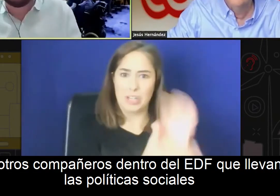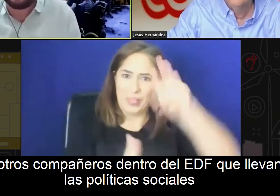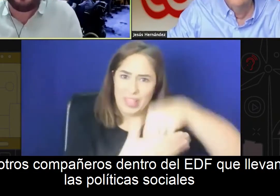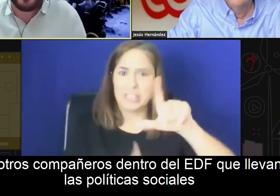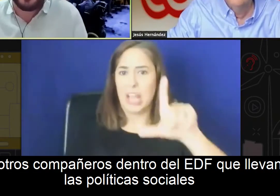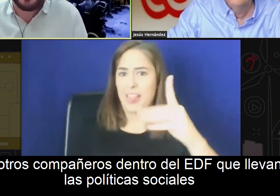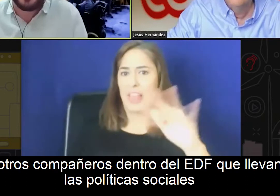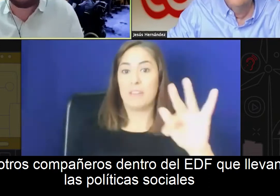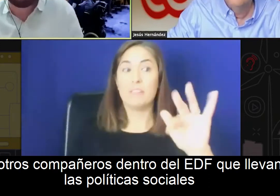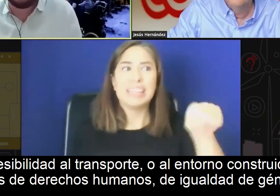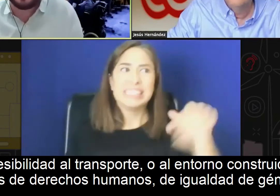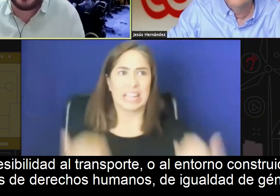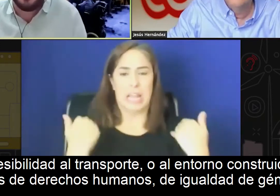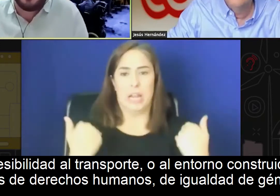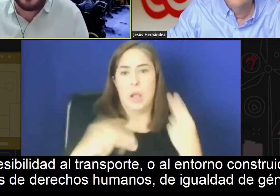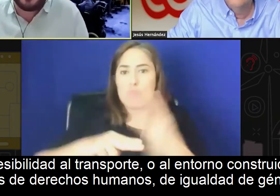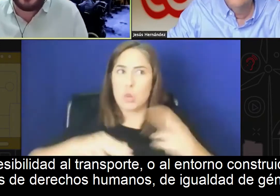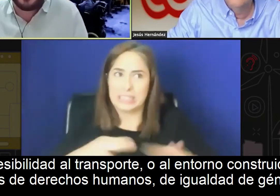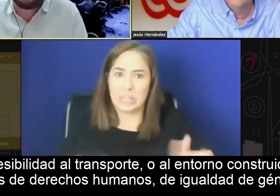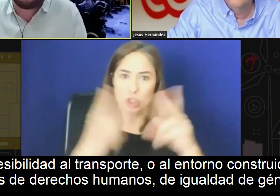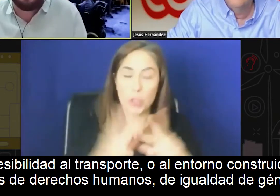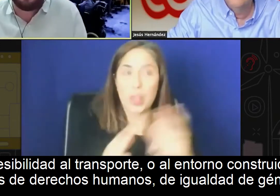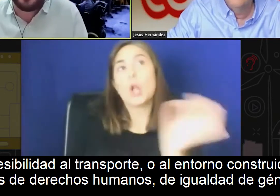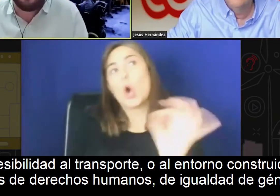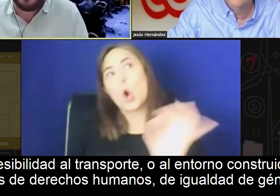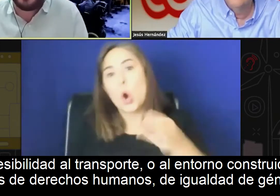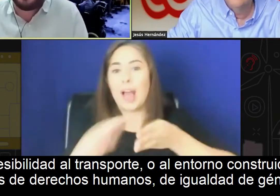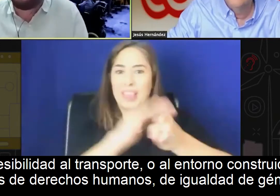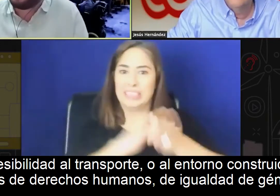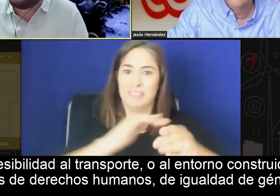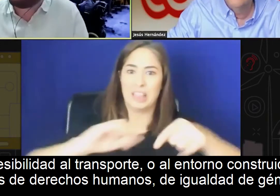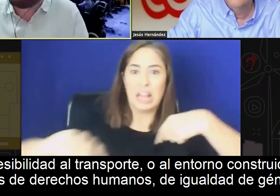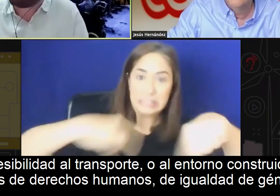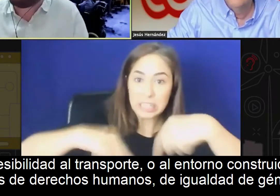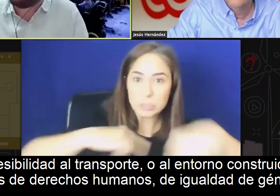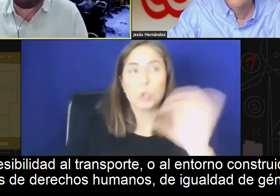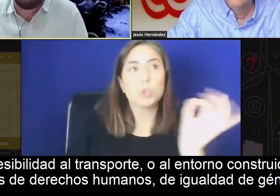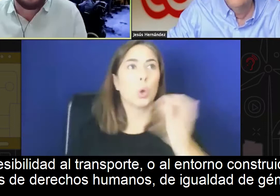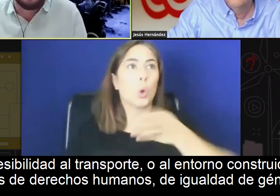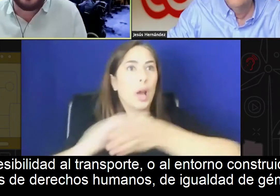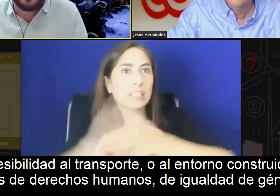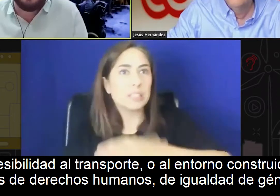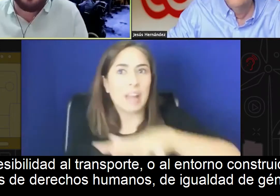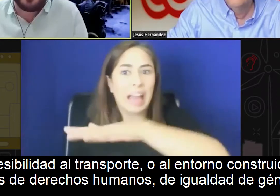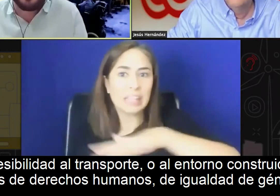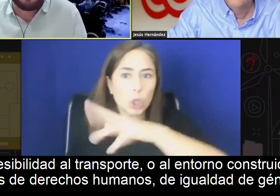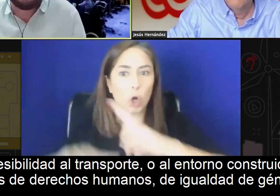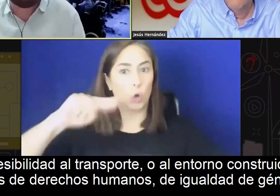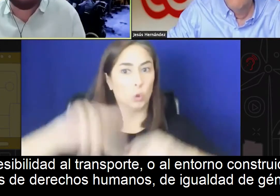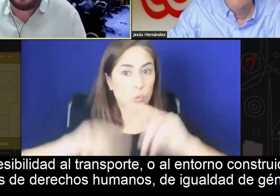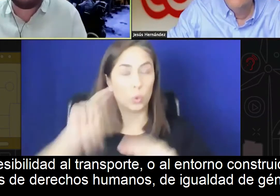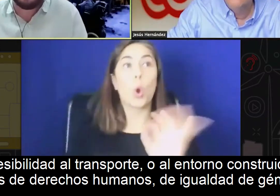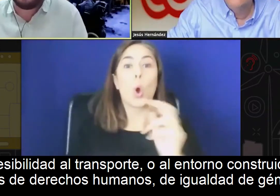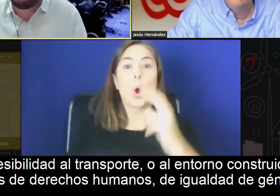pues políticas sociales o accesibilidad al transporte o al entorno construido, políticas de